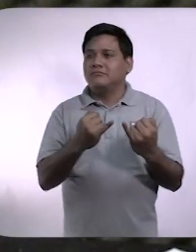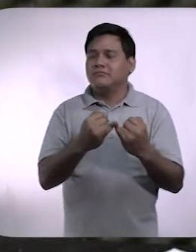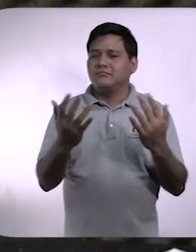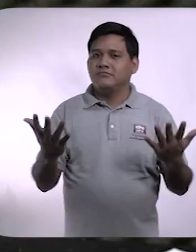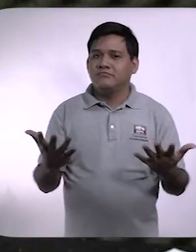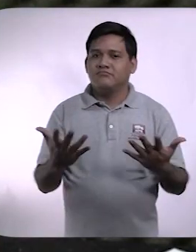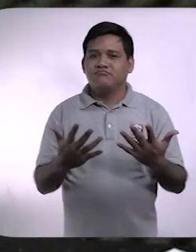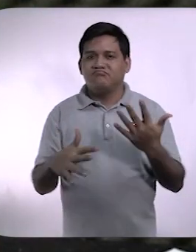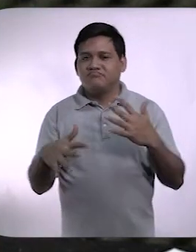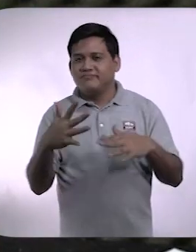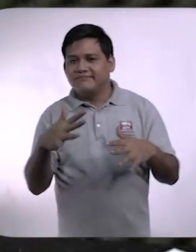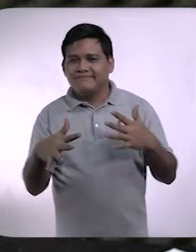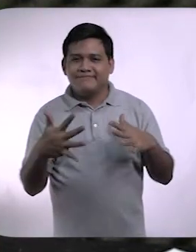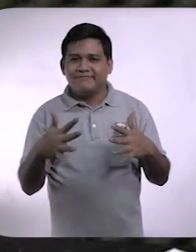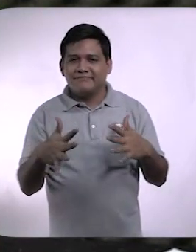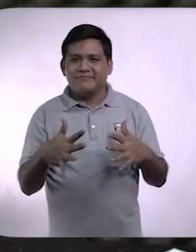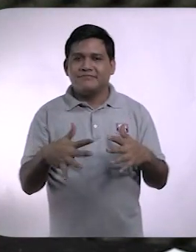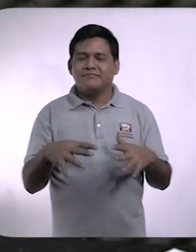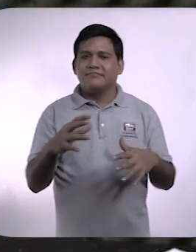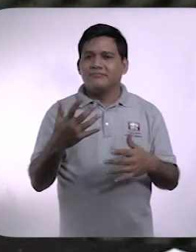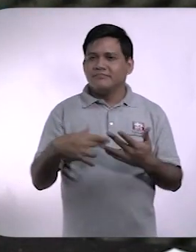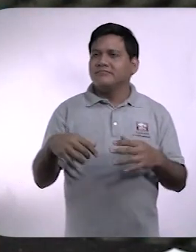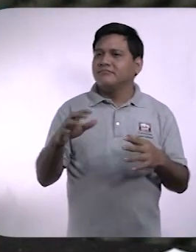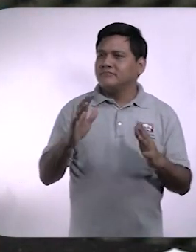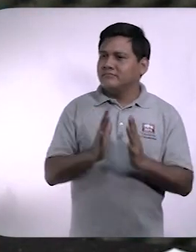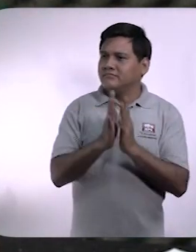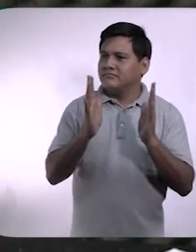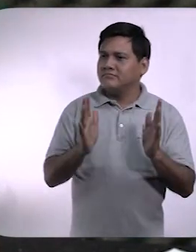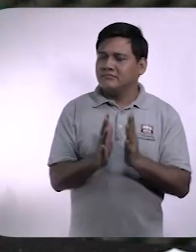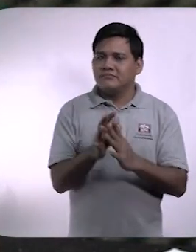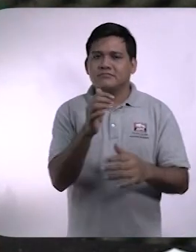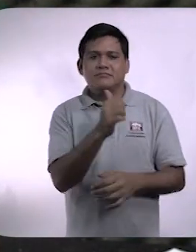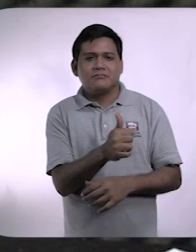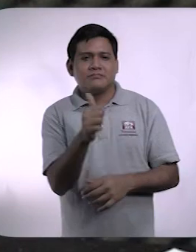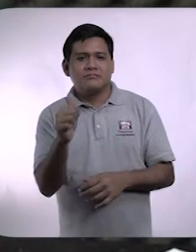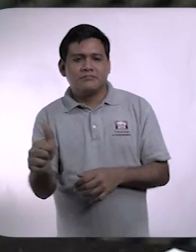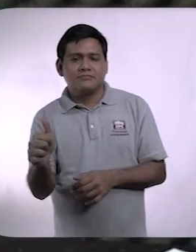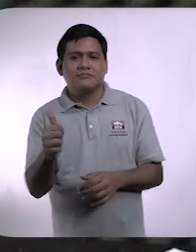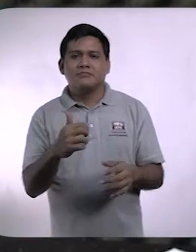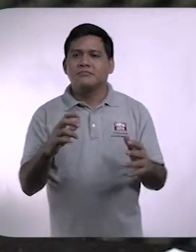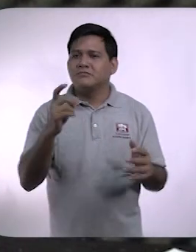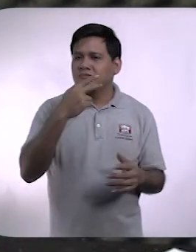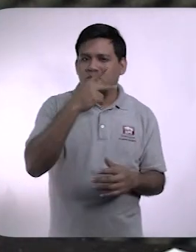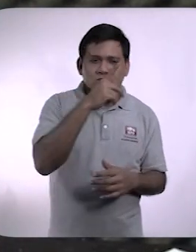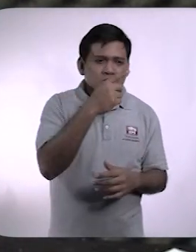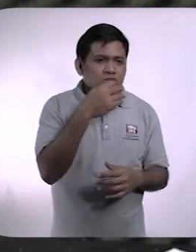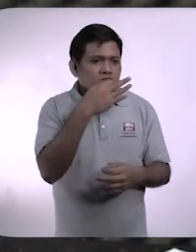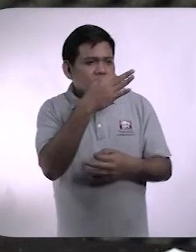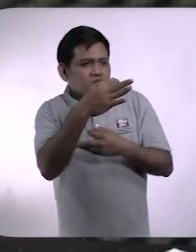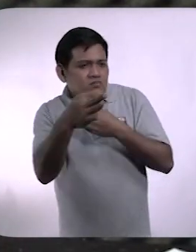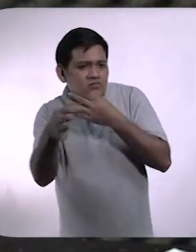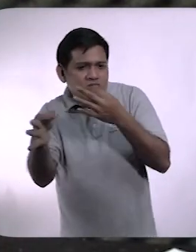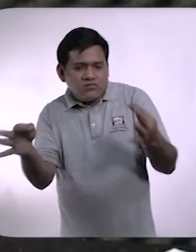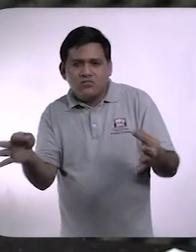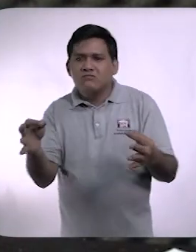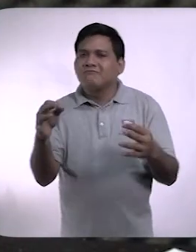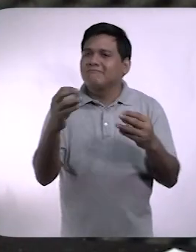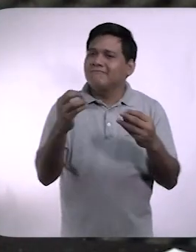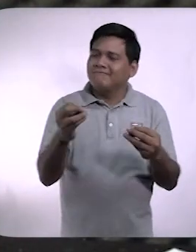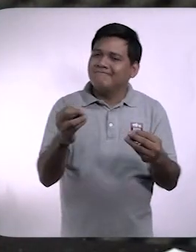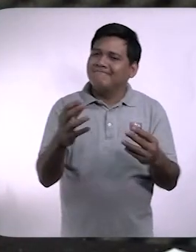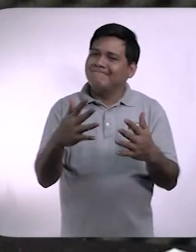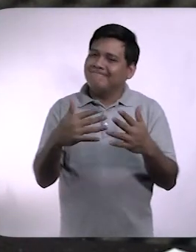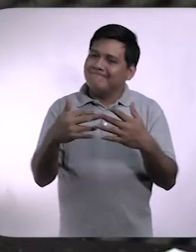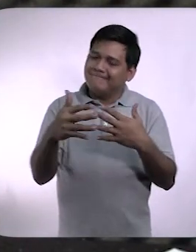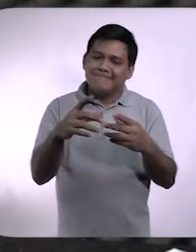Regularmente inician y participan cada representación y consejería, da un mensaje obviamente versado en